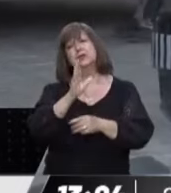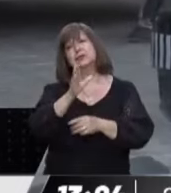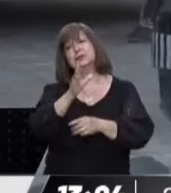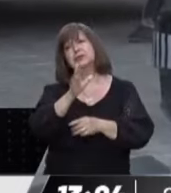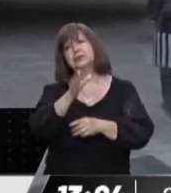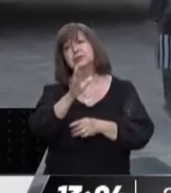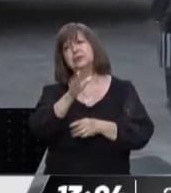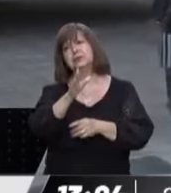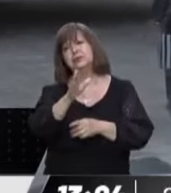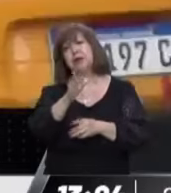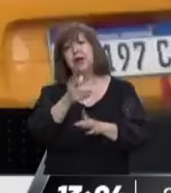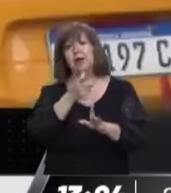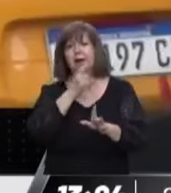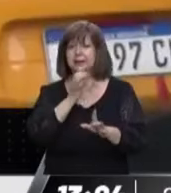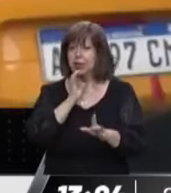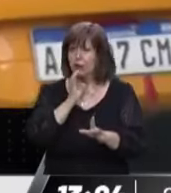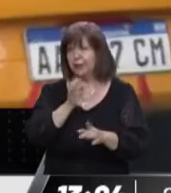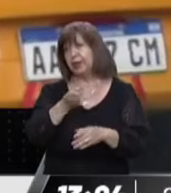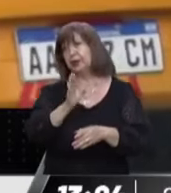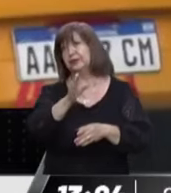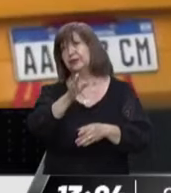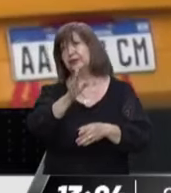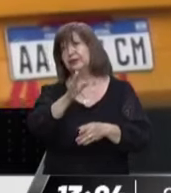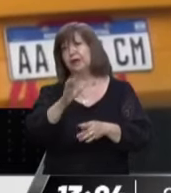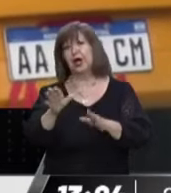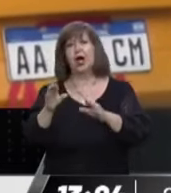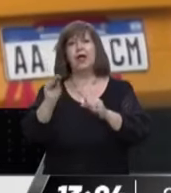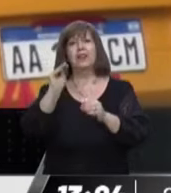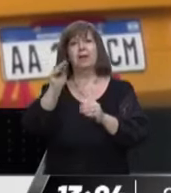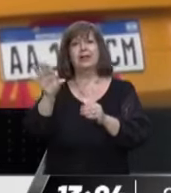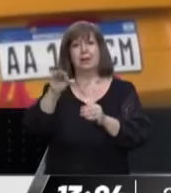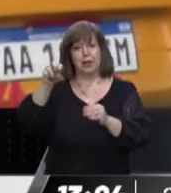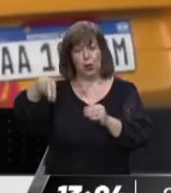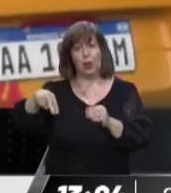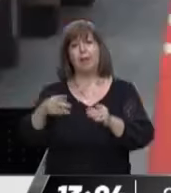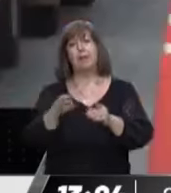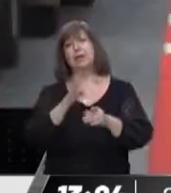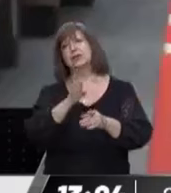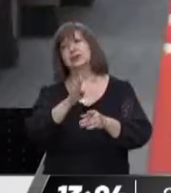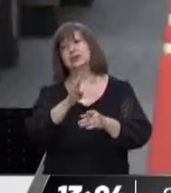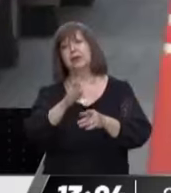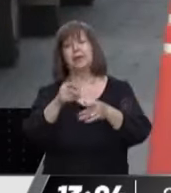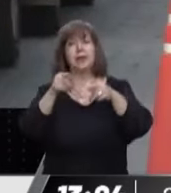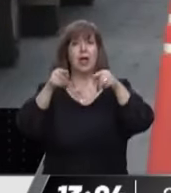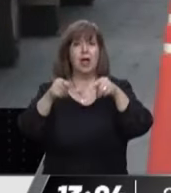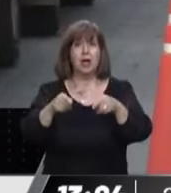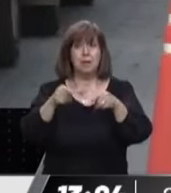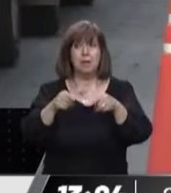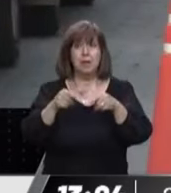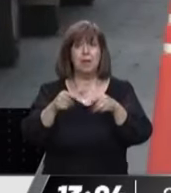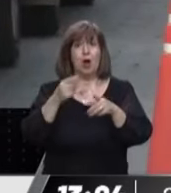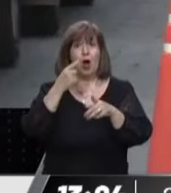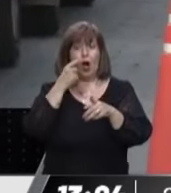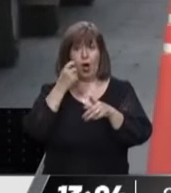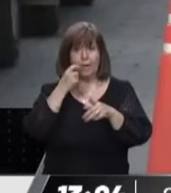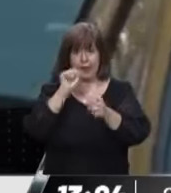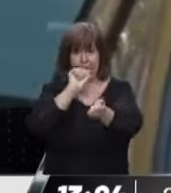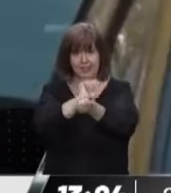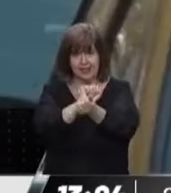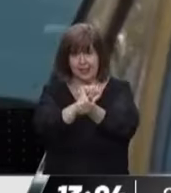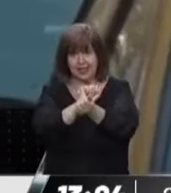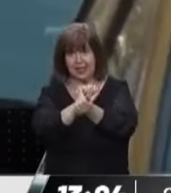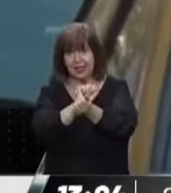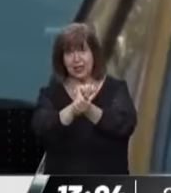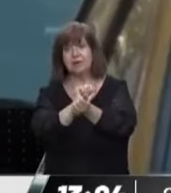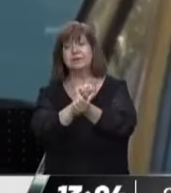casi tragicómica. Ocurrió en Guaymallén, el peligroso preso estuvo prófugo durante varios minutos.